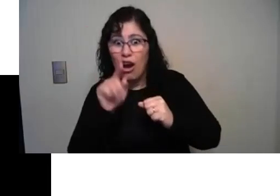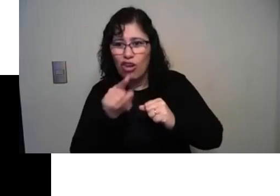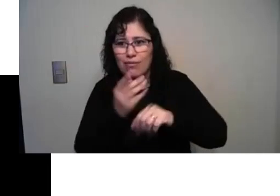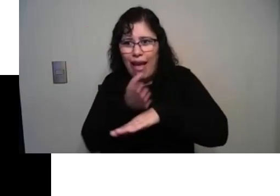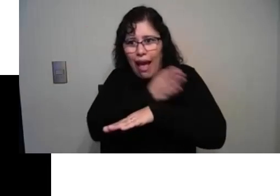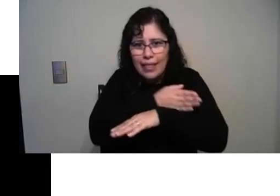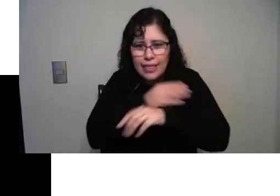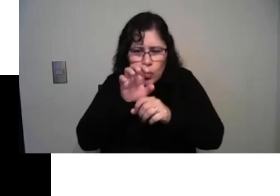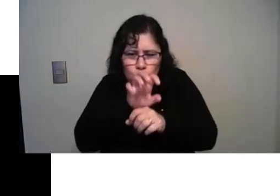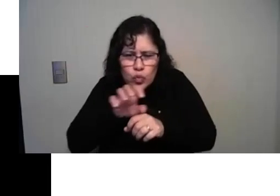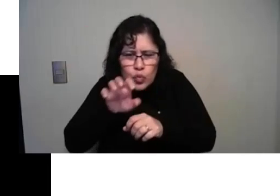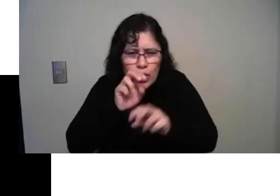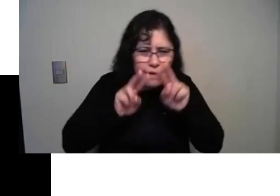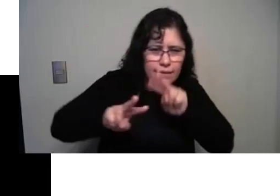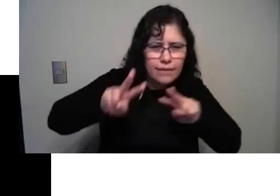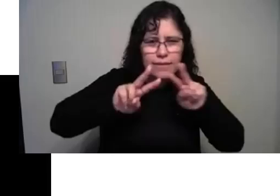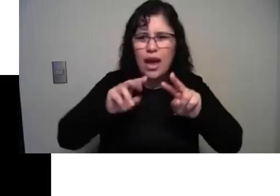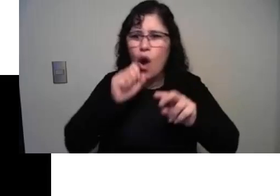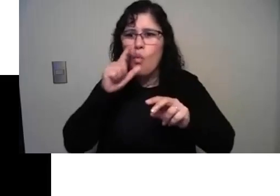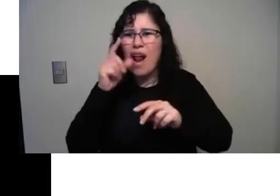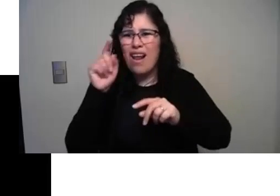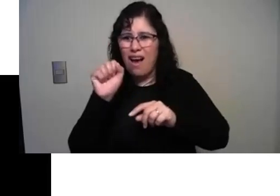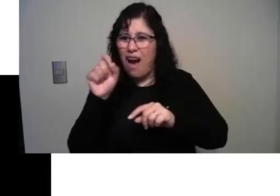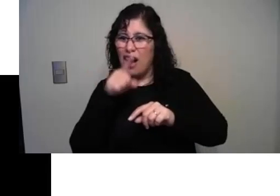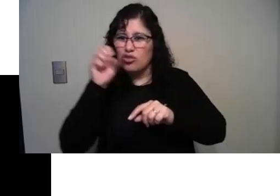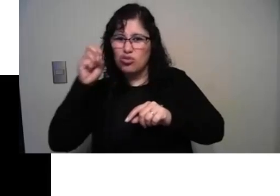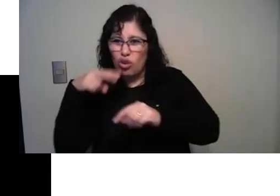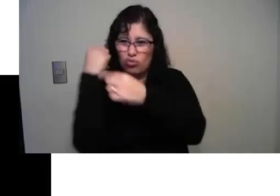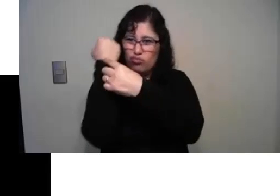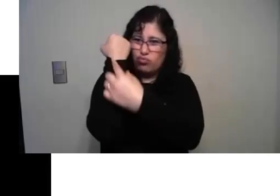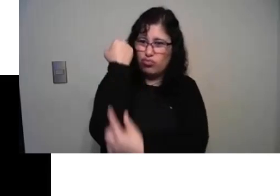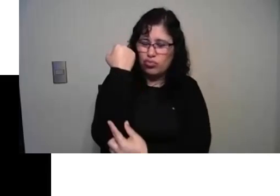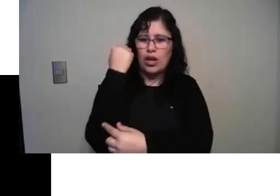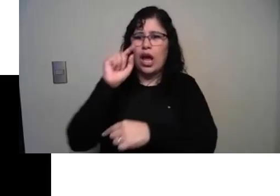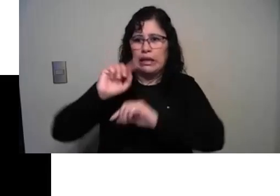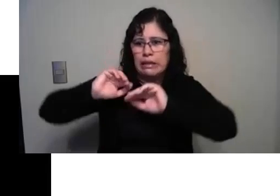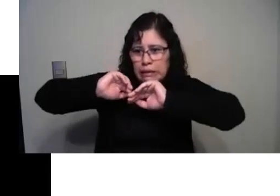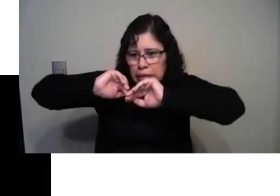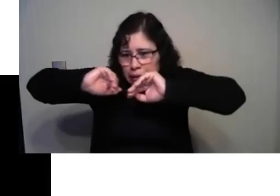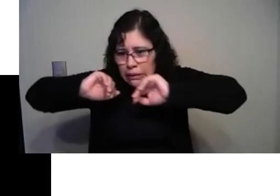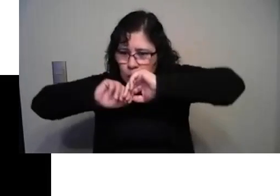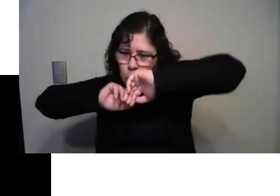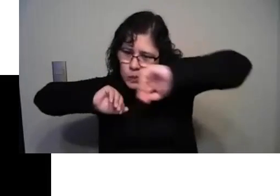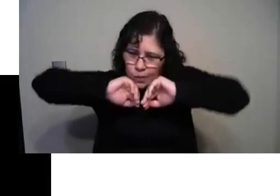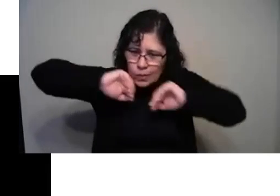mayor exactitud la extracción del tumor sin o